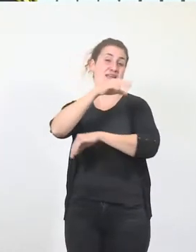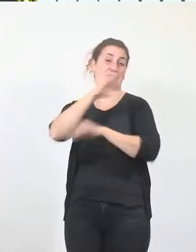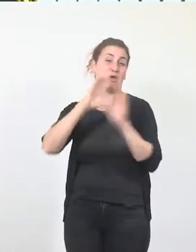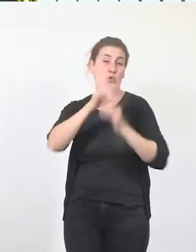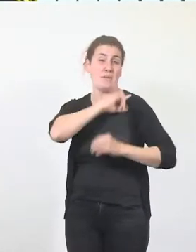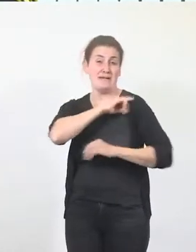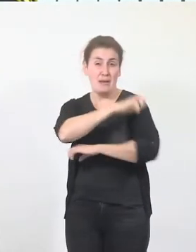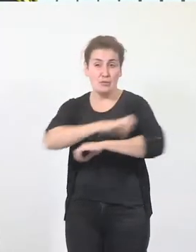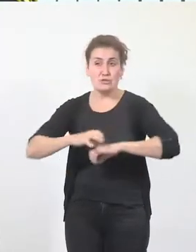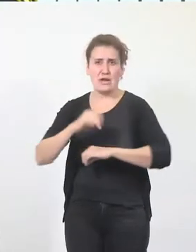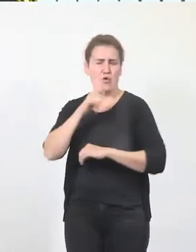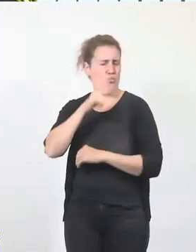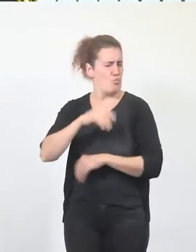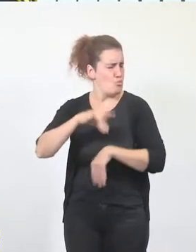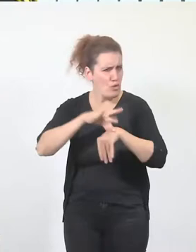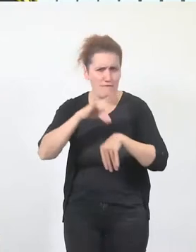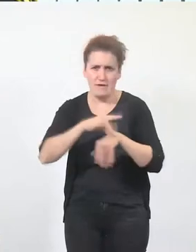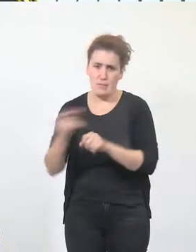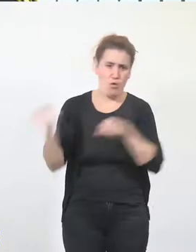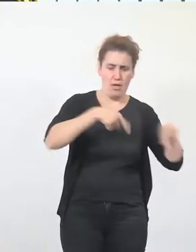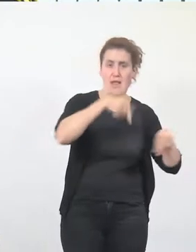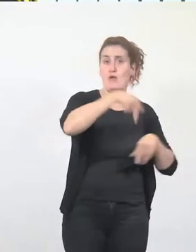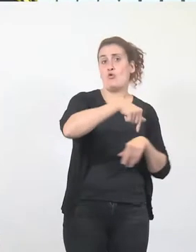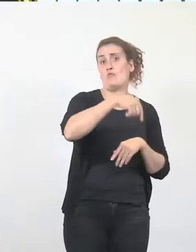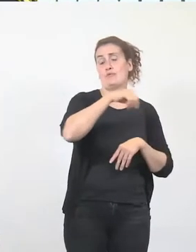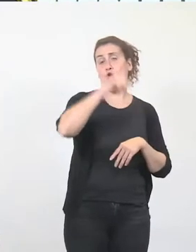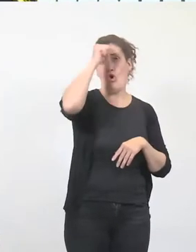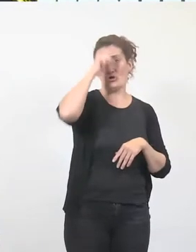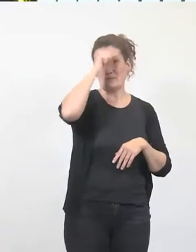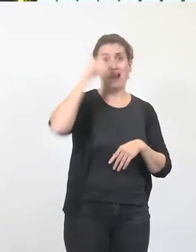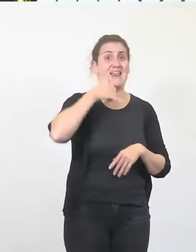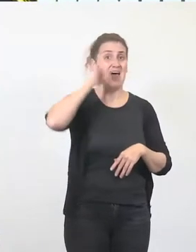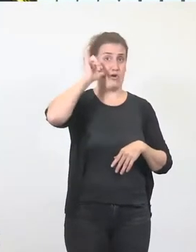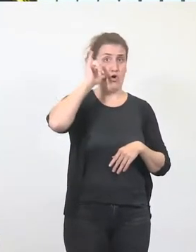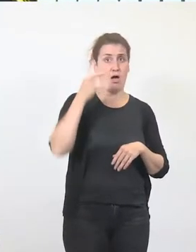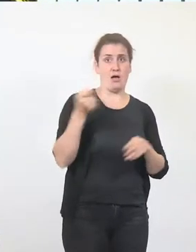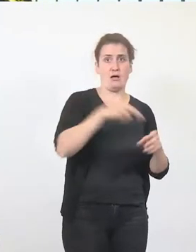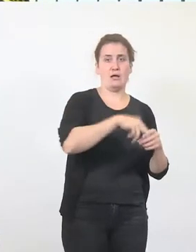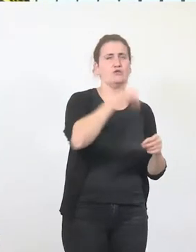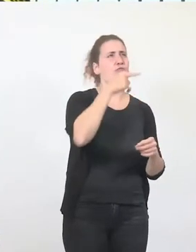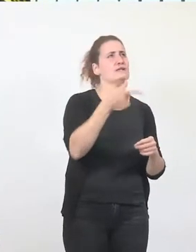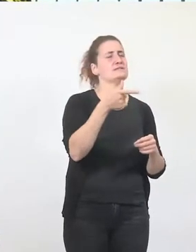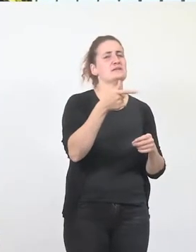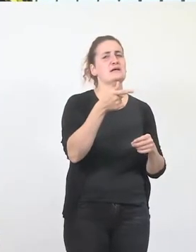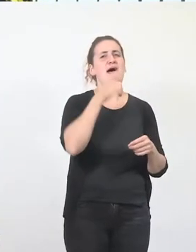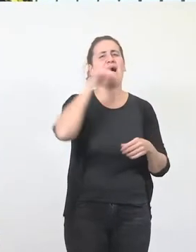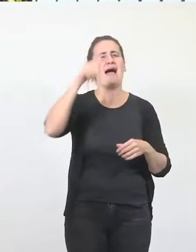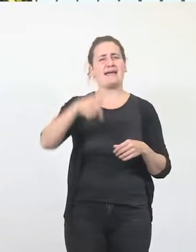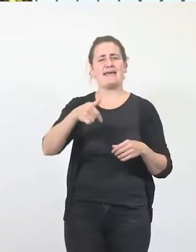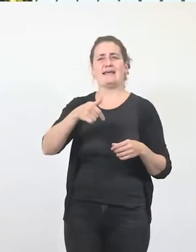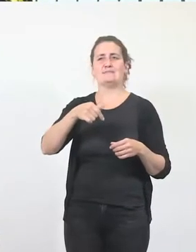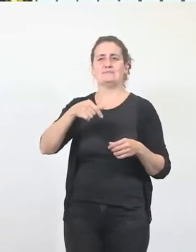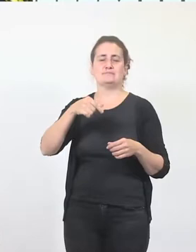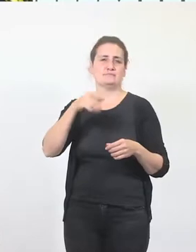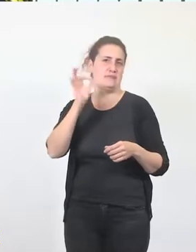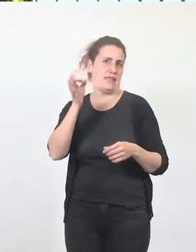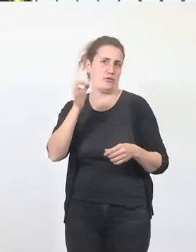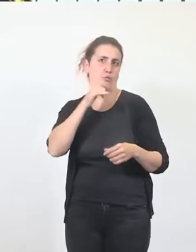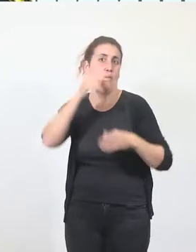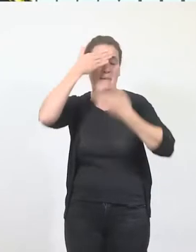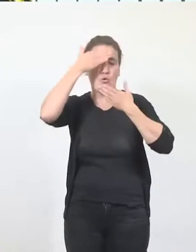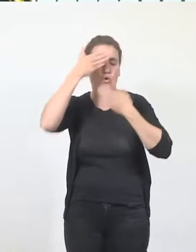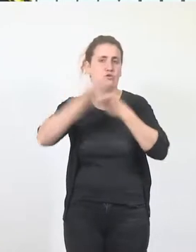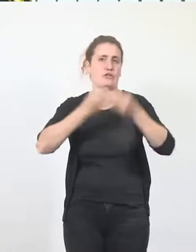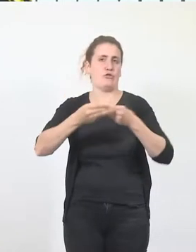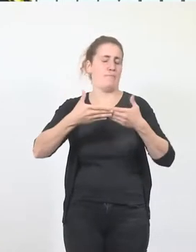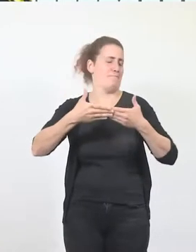de La Rioja. La respuesta de Marruecos se tradujo en una apertura de fronteras vergonzosa,